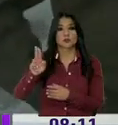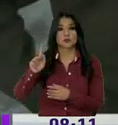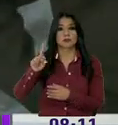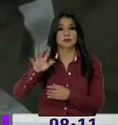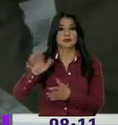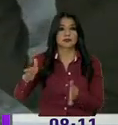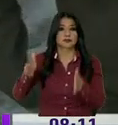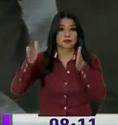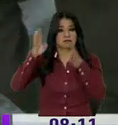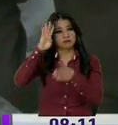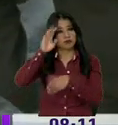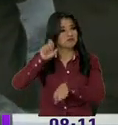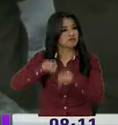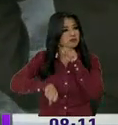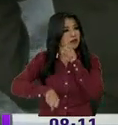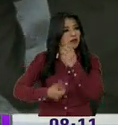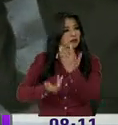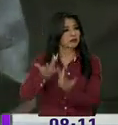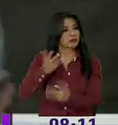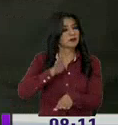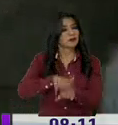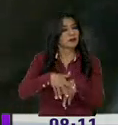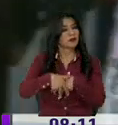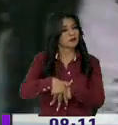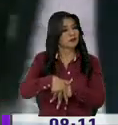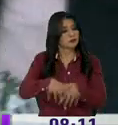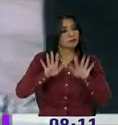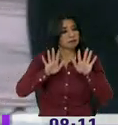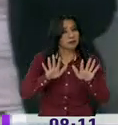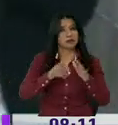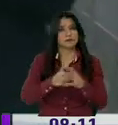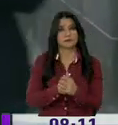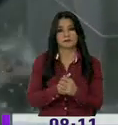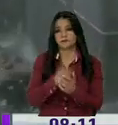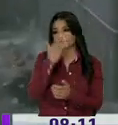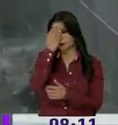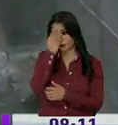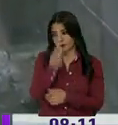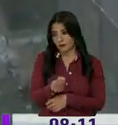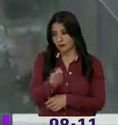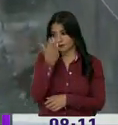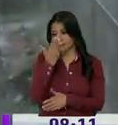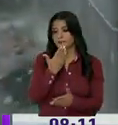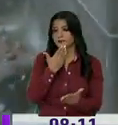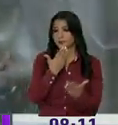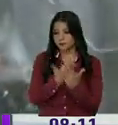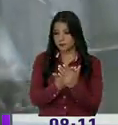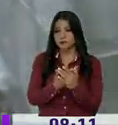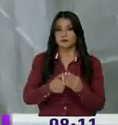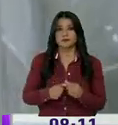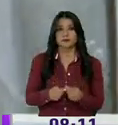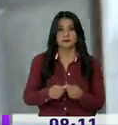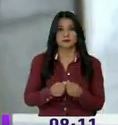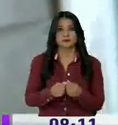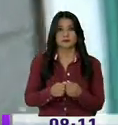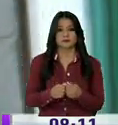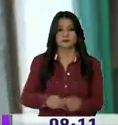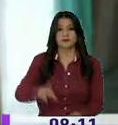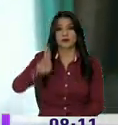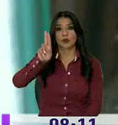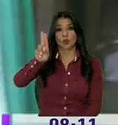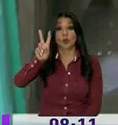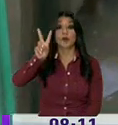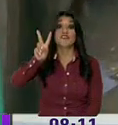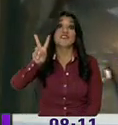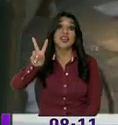comunitaria están destruidas después de estas manifestaciones. Bueno, buenos días, muchas gracias. Efectivamente, unidades de vigilancia